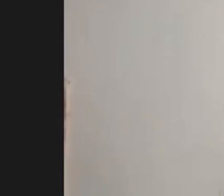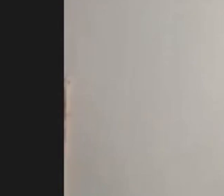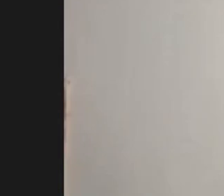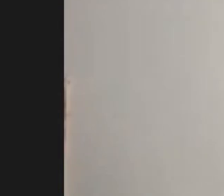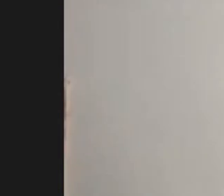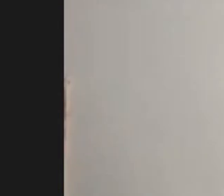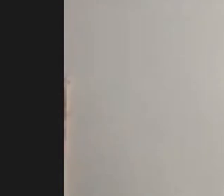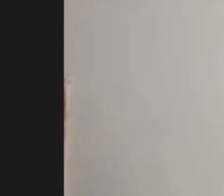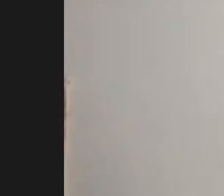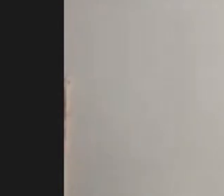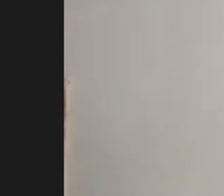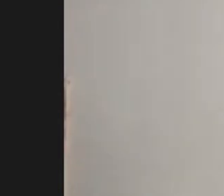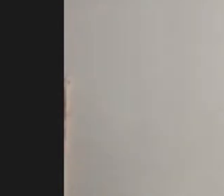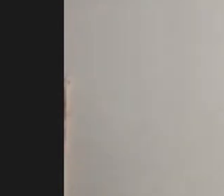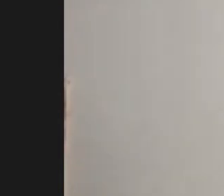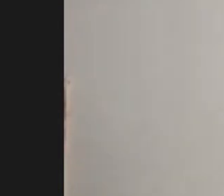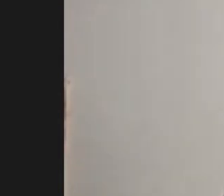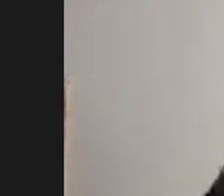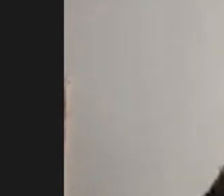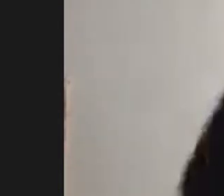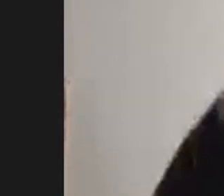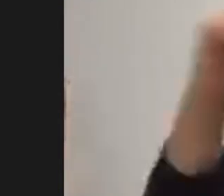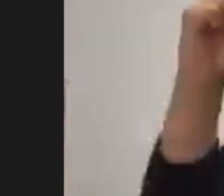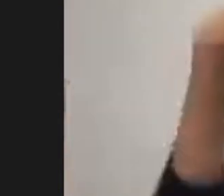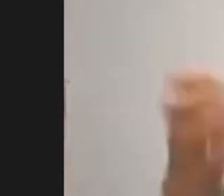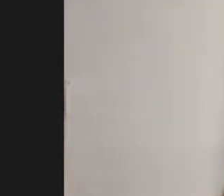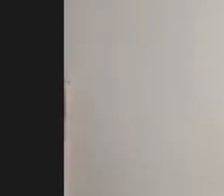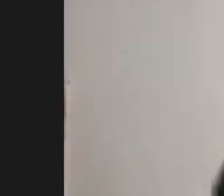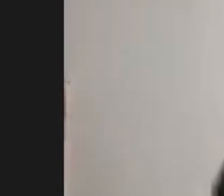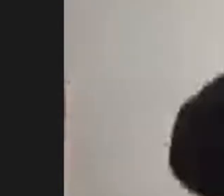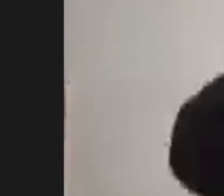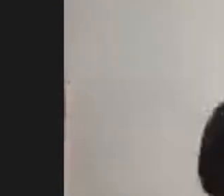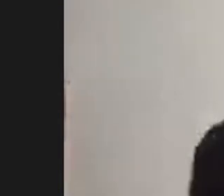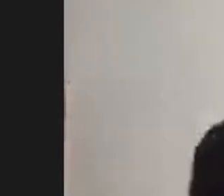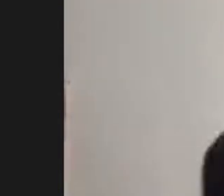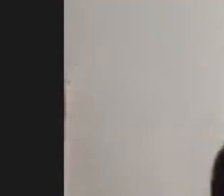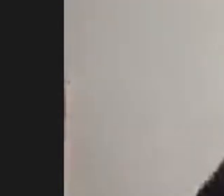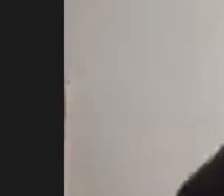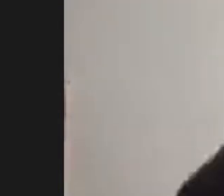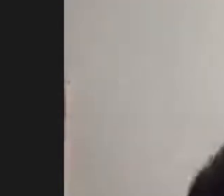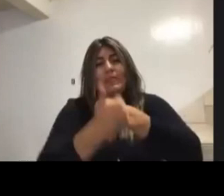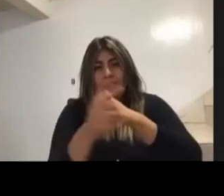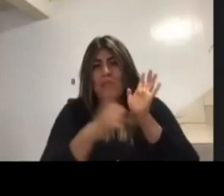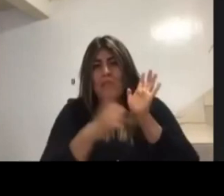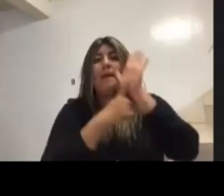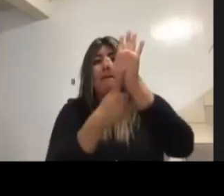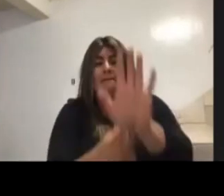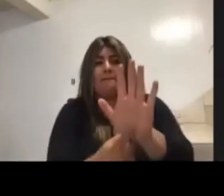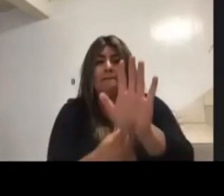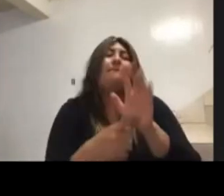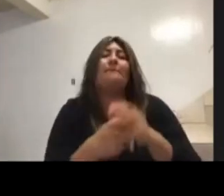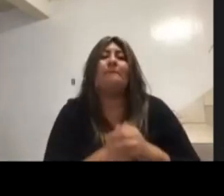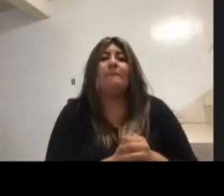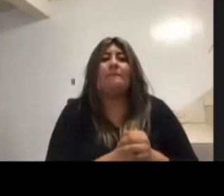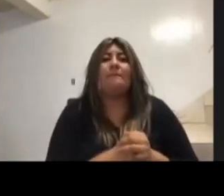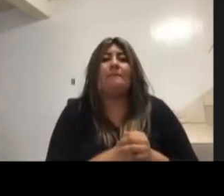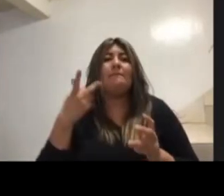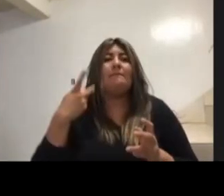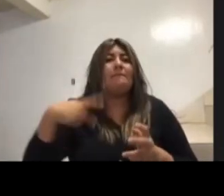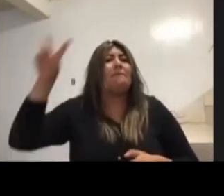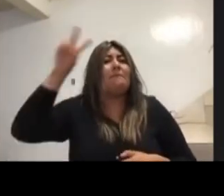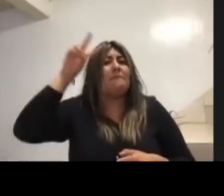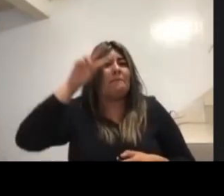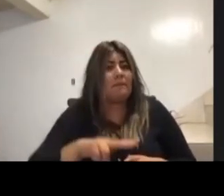educación inclusiva. Uh-huh. Ya se hizo, ya se publicó, pero es realmente una estrategia